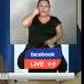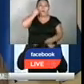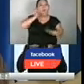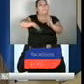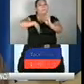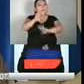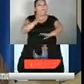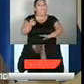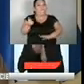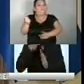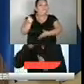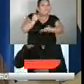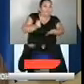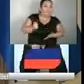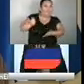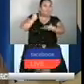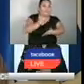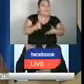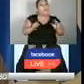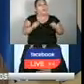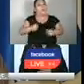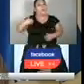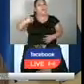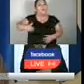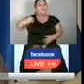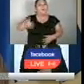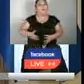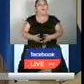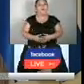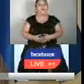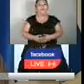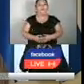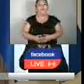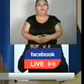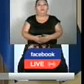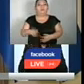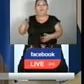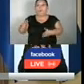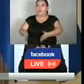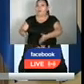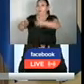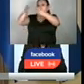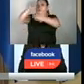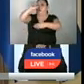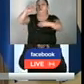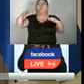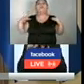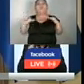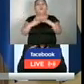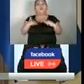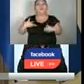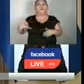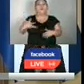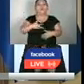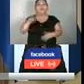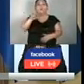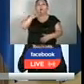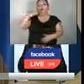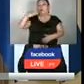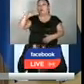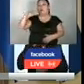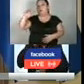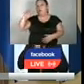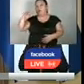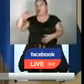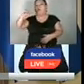los recursos de forma gradual y progresiva cada año. Como parte de la institucionalidad, también crearemos el Instituto Crecer Juntos, con